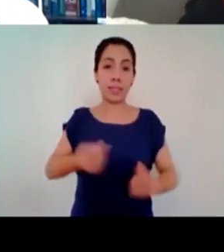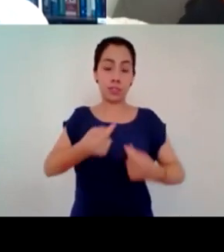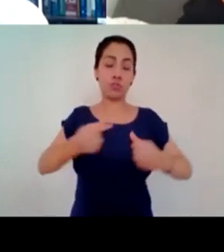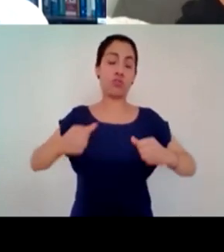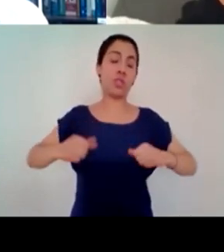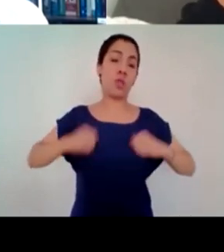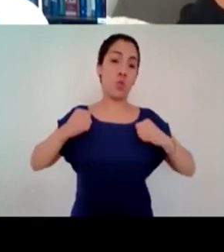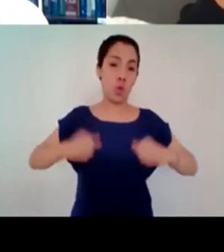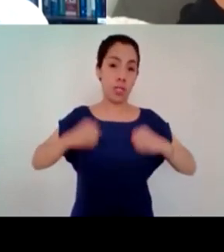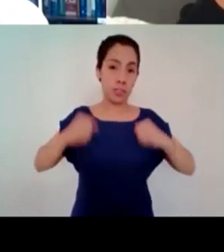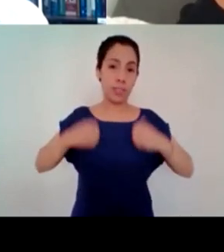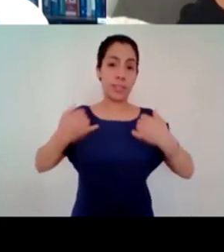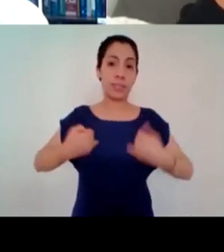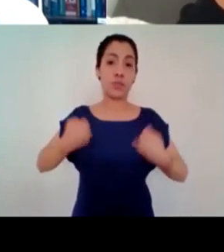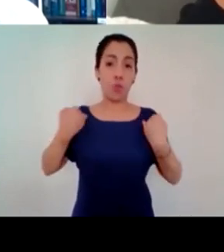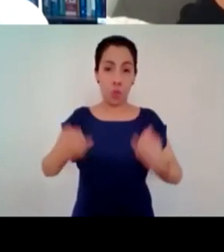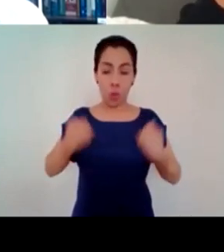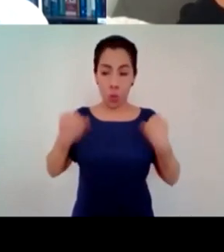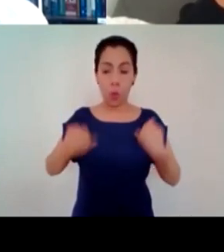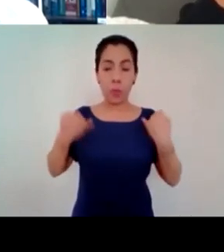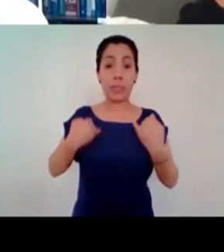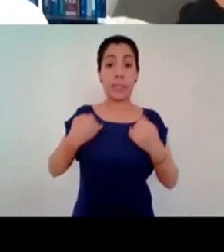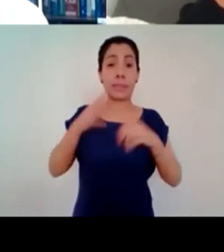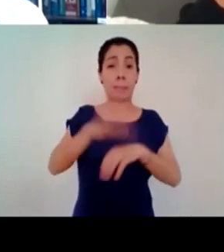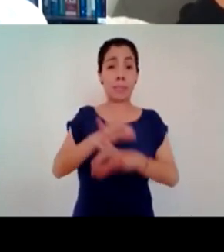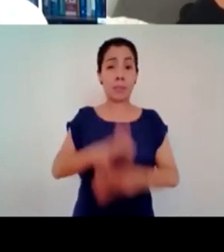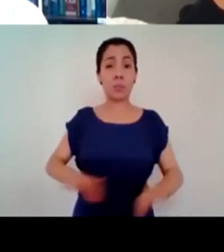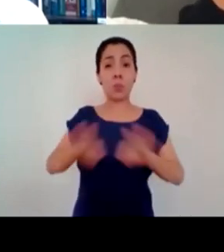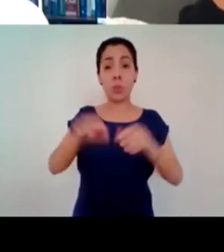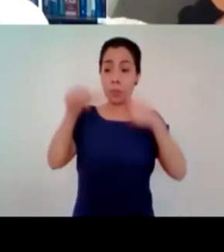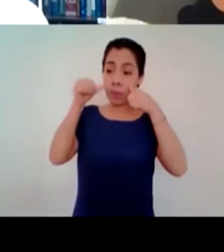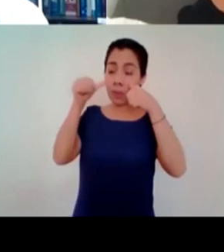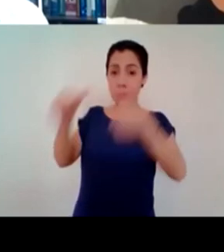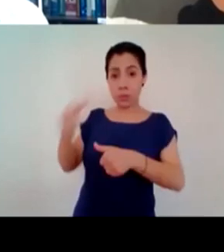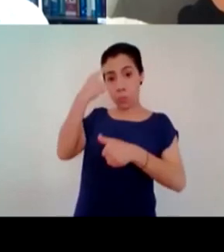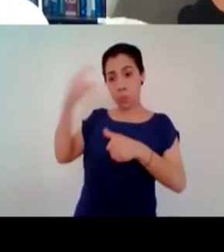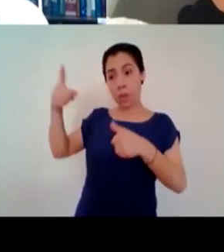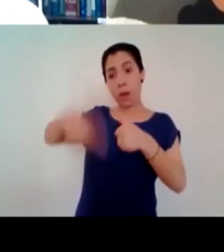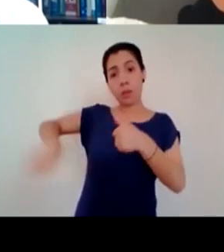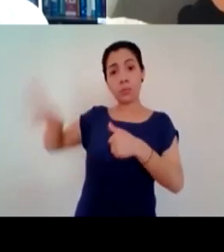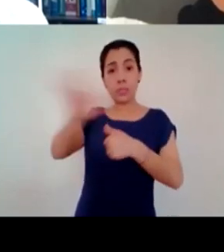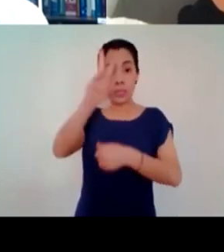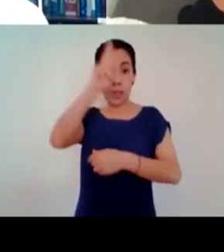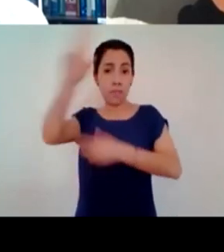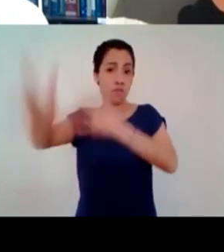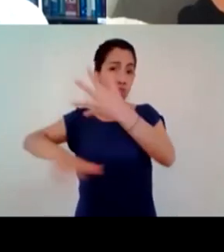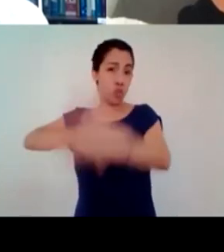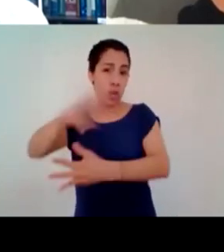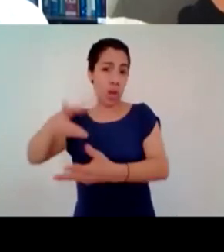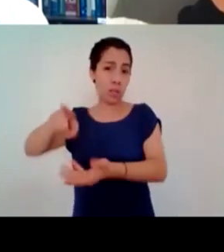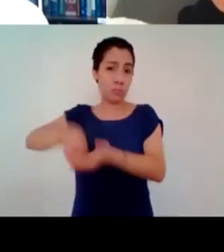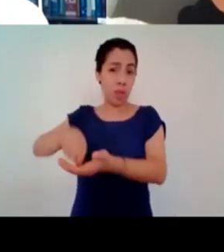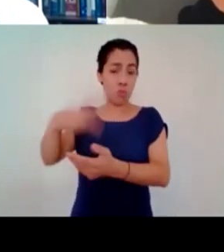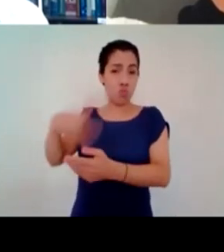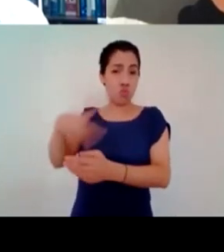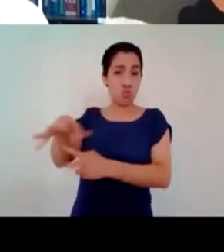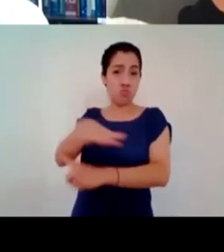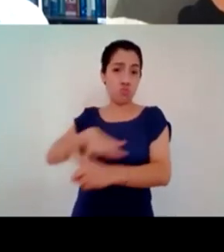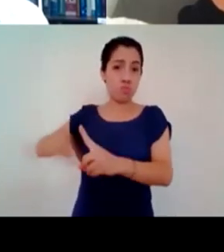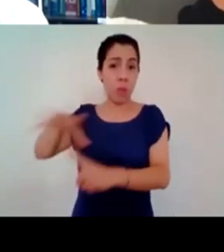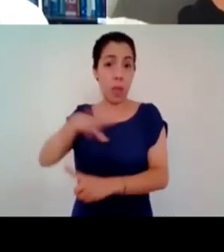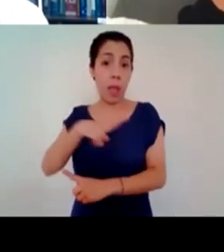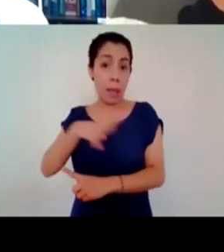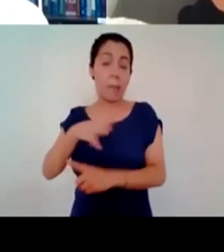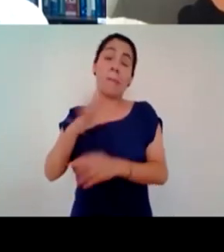están vinculados a temas de violencia. Sumando a esta dificultad entre los adolescentes y jóvenes,